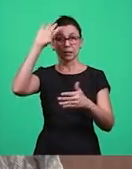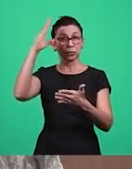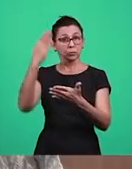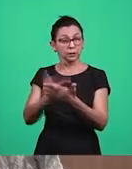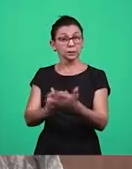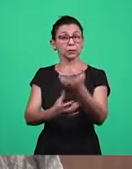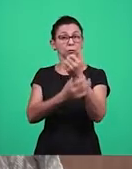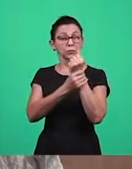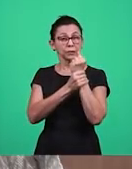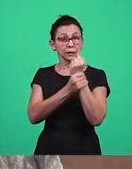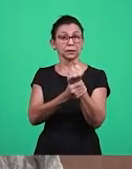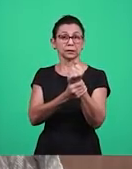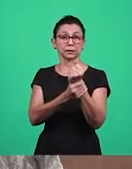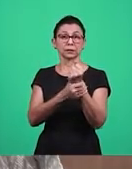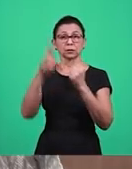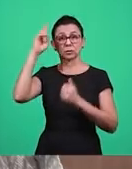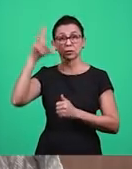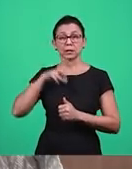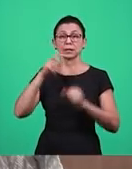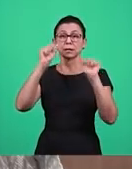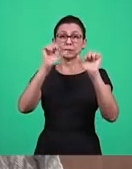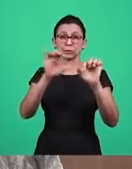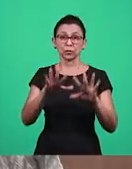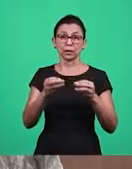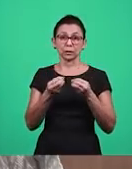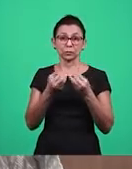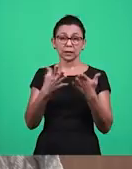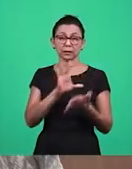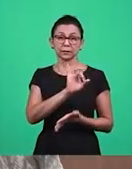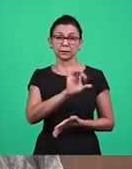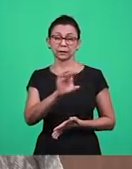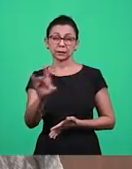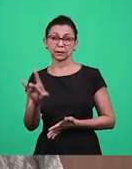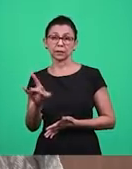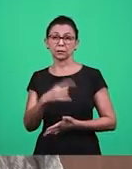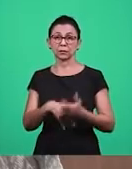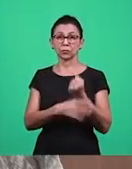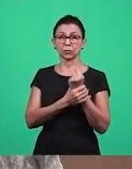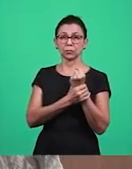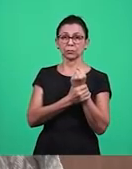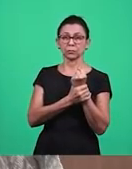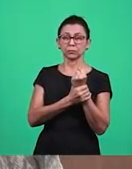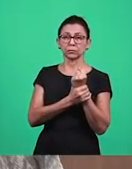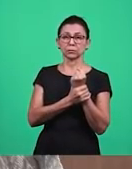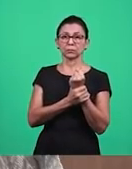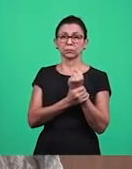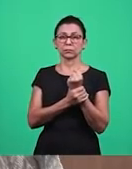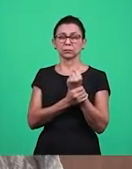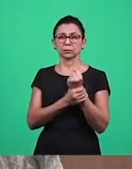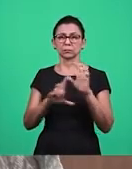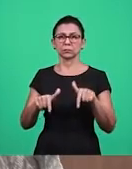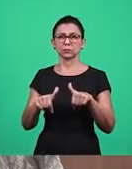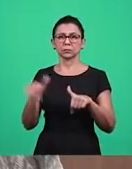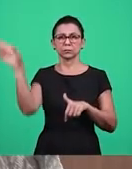y la seguridad que el Señor ha sustentado nuestras vidas y que cada uno va a ser sustentado en la confianza de la operación